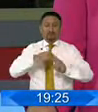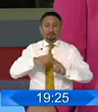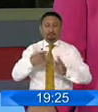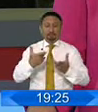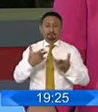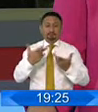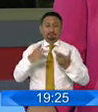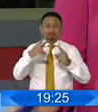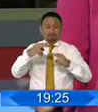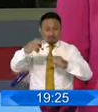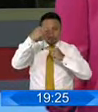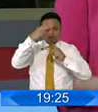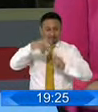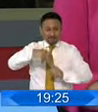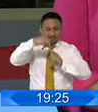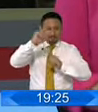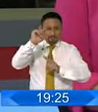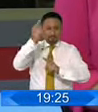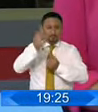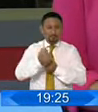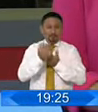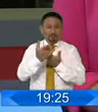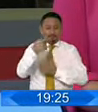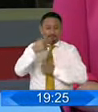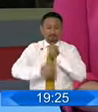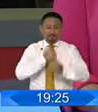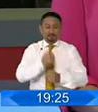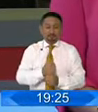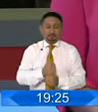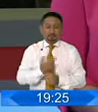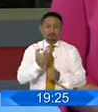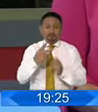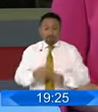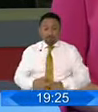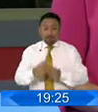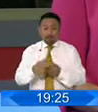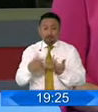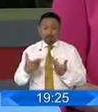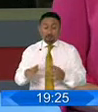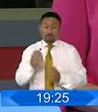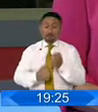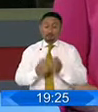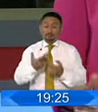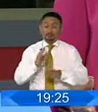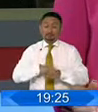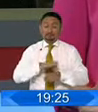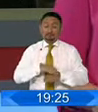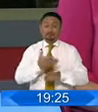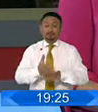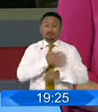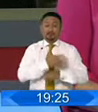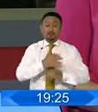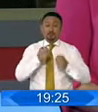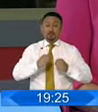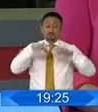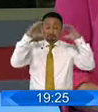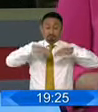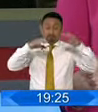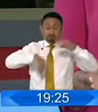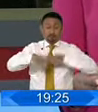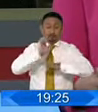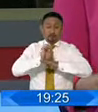la emisión estelar, el primer informativo del año, el que empieza con estragos tras las fuertes lluvias que se han dado en el